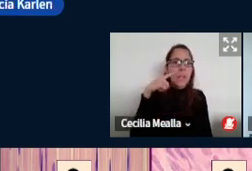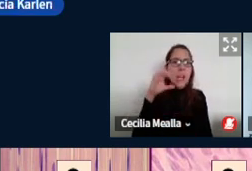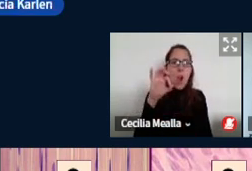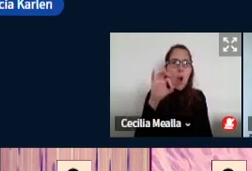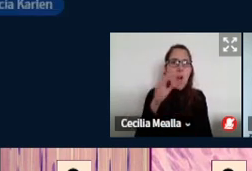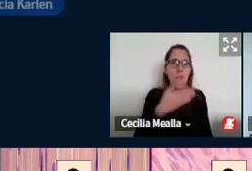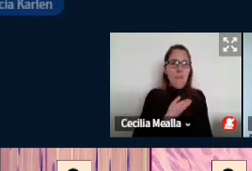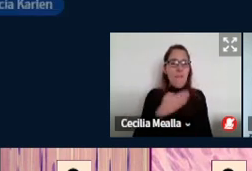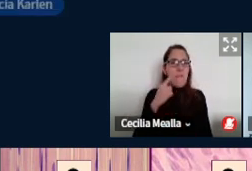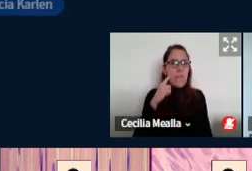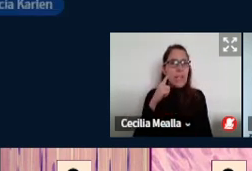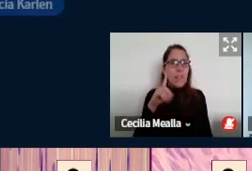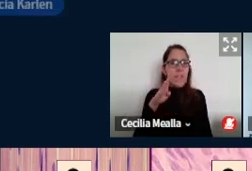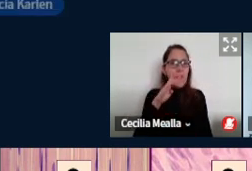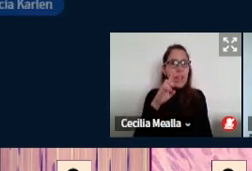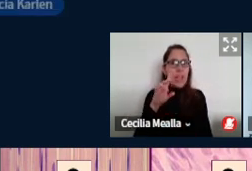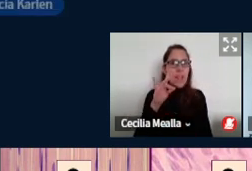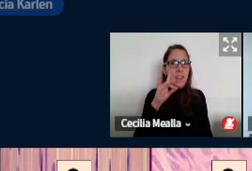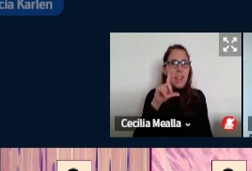miofibrillas.